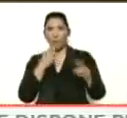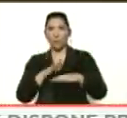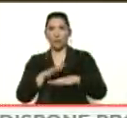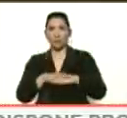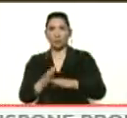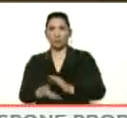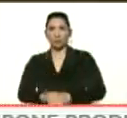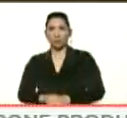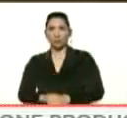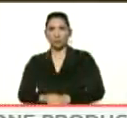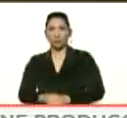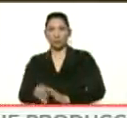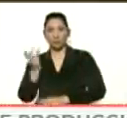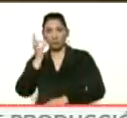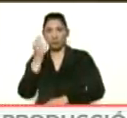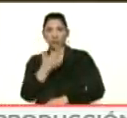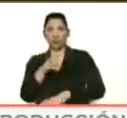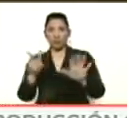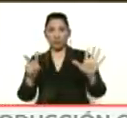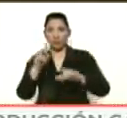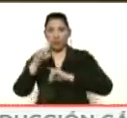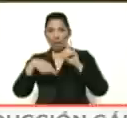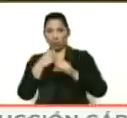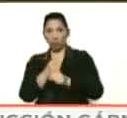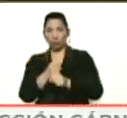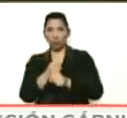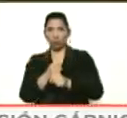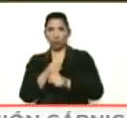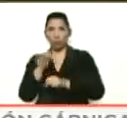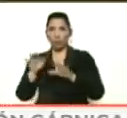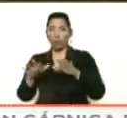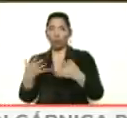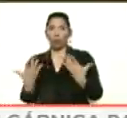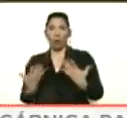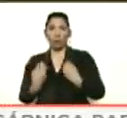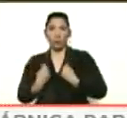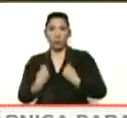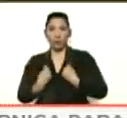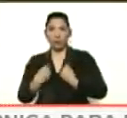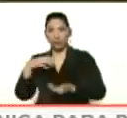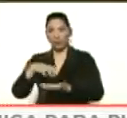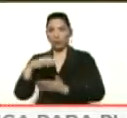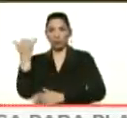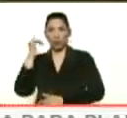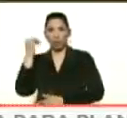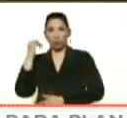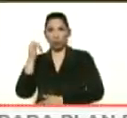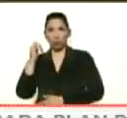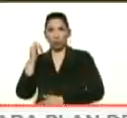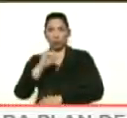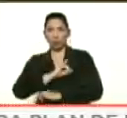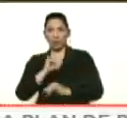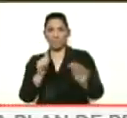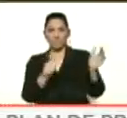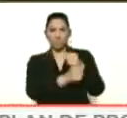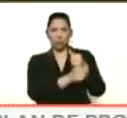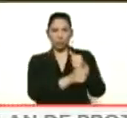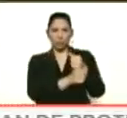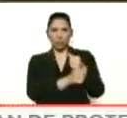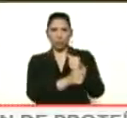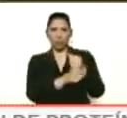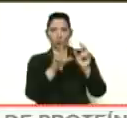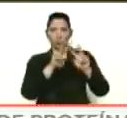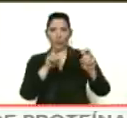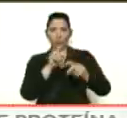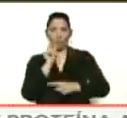de esta femenina de 37 años, que aun cuando vive en el estado Yaracuy, fue detectada a través del